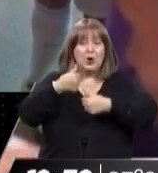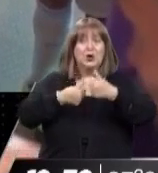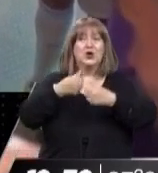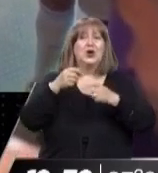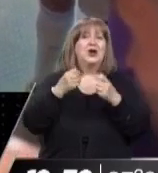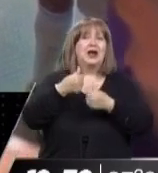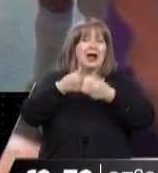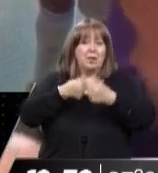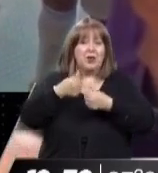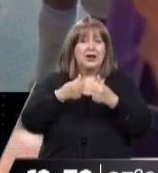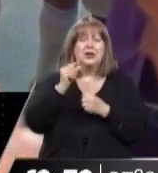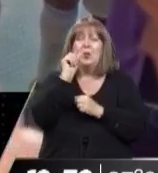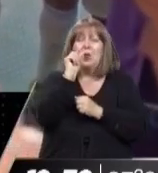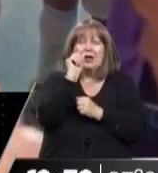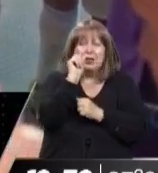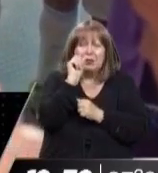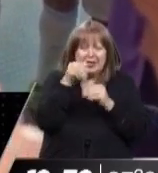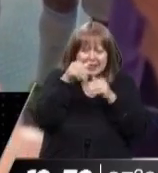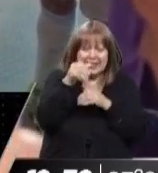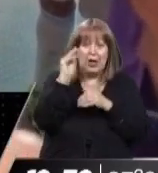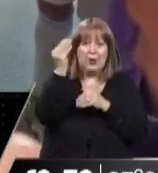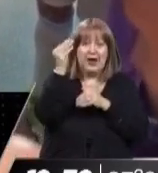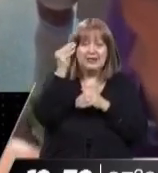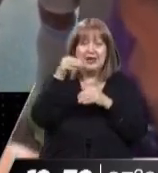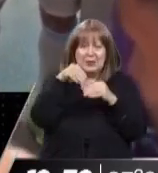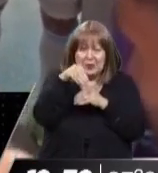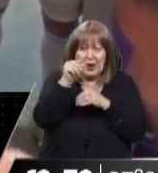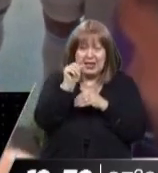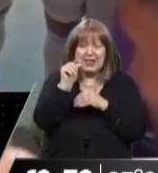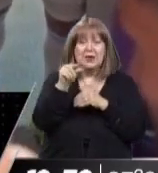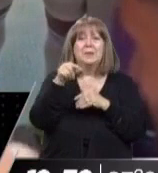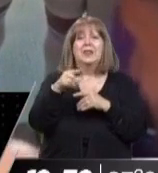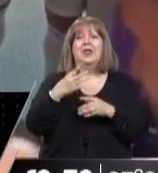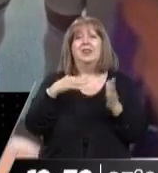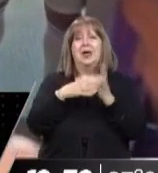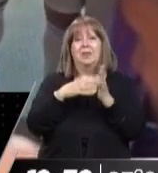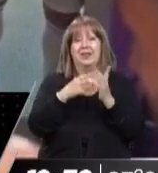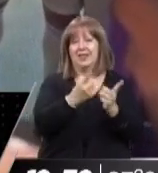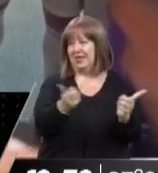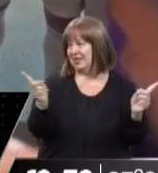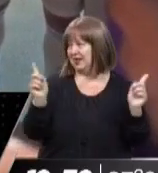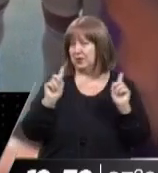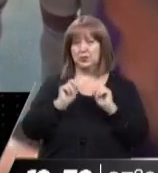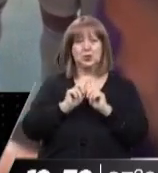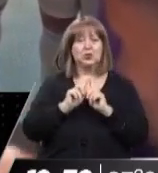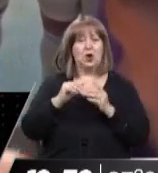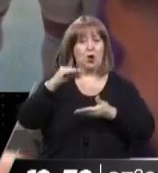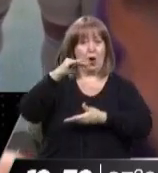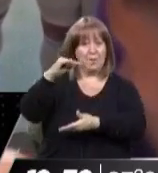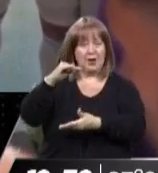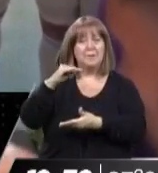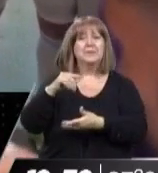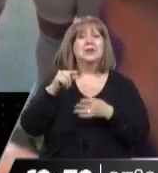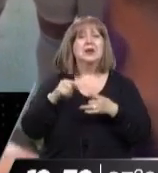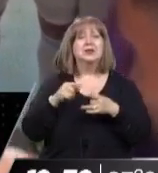Teníamos un objetivo y estamos un pasito a conseguirlo. A un pasito. ¿Y sabes qué es lo mejor de todo? Que depende de nosotros. Depende de nosotros ganar esta copa. Así que por